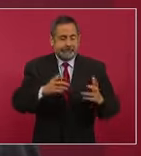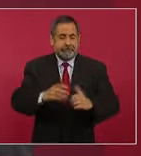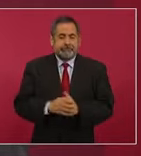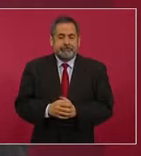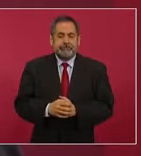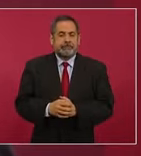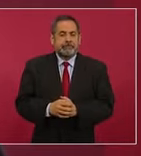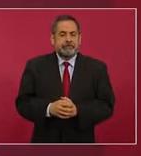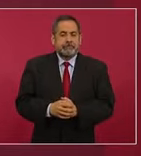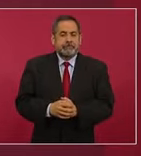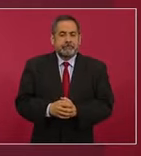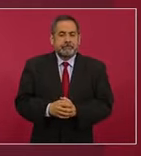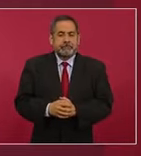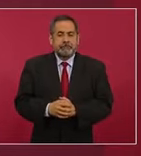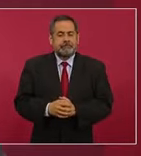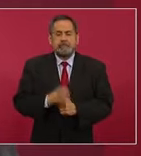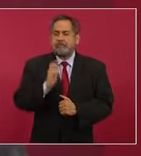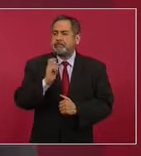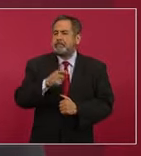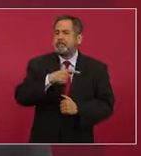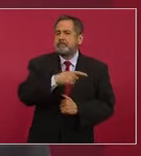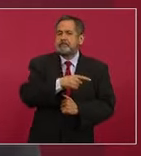Es una especie de